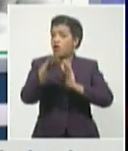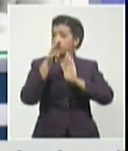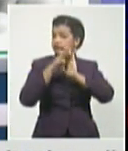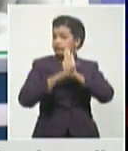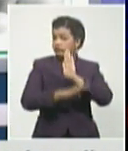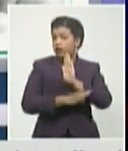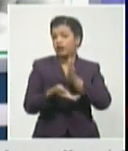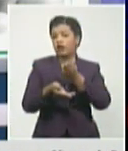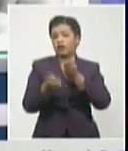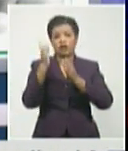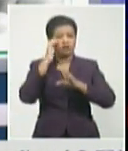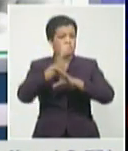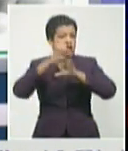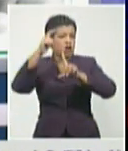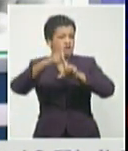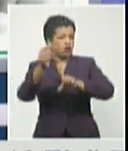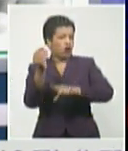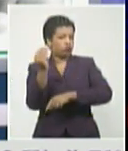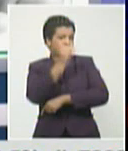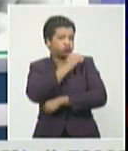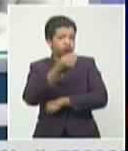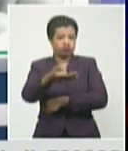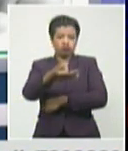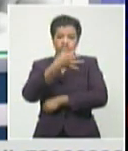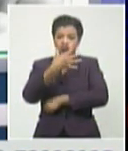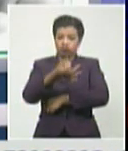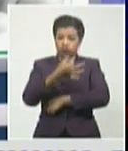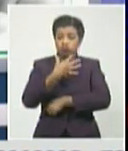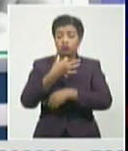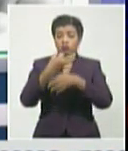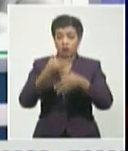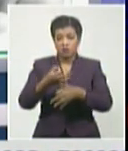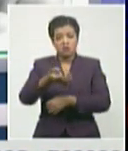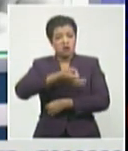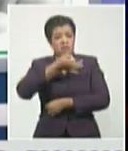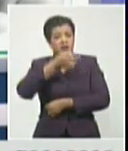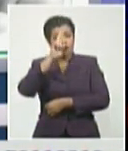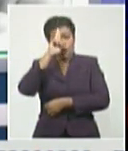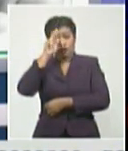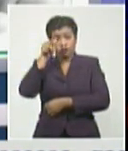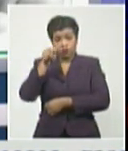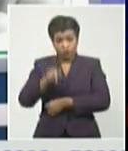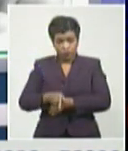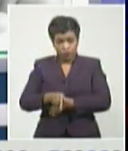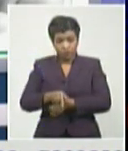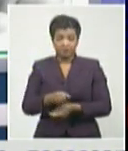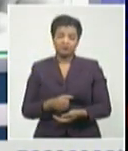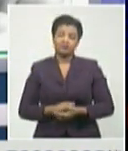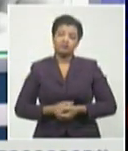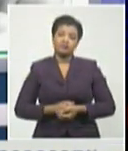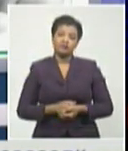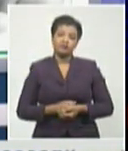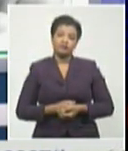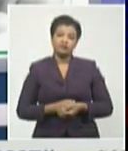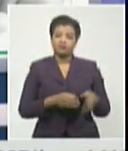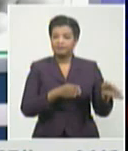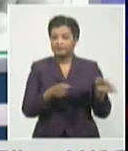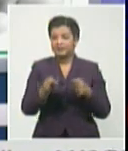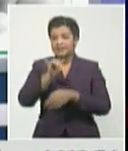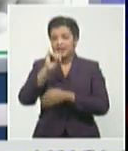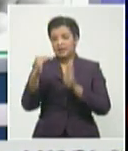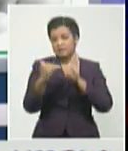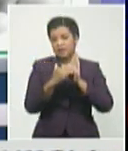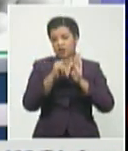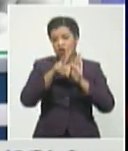ciencia de la biotecnología cubana a los cuales hacía referencia en esta jornada el experto 6212